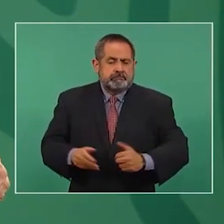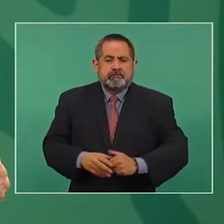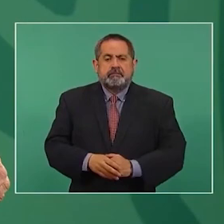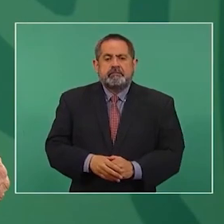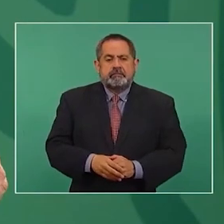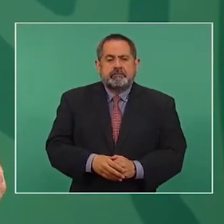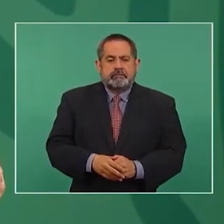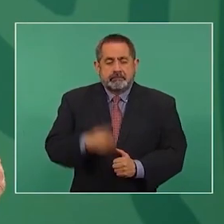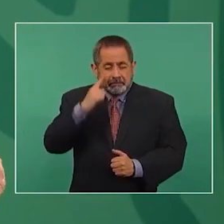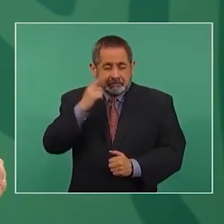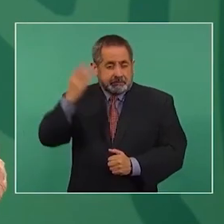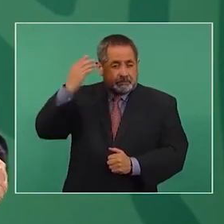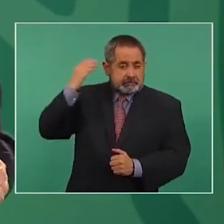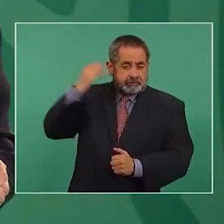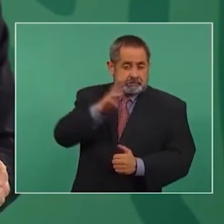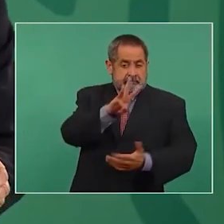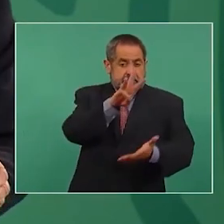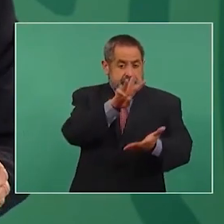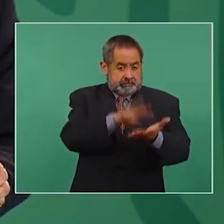De 3.600